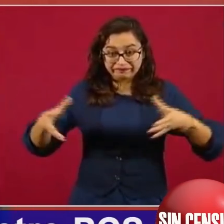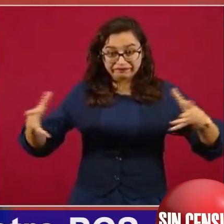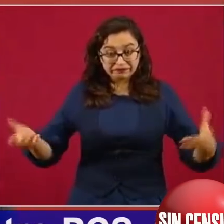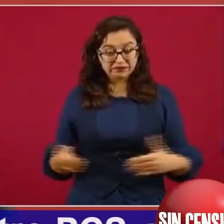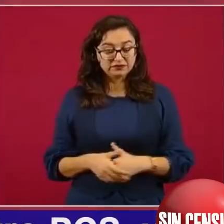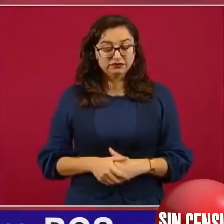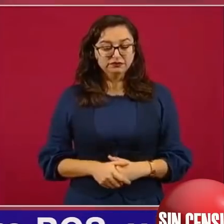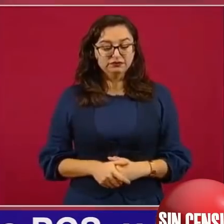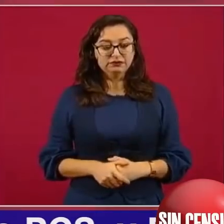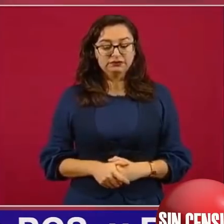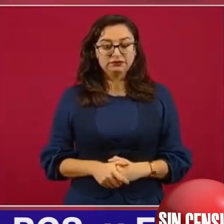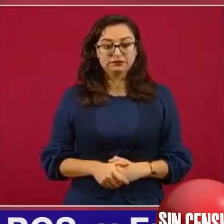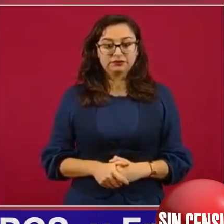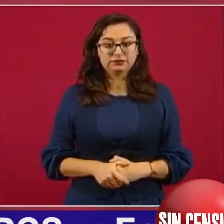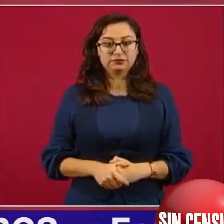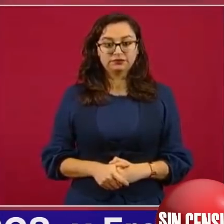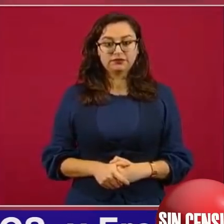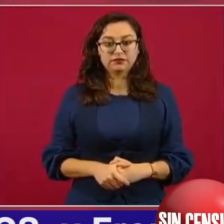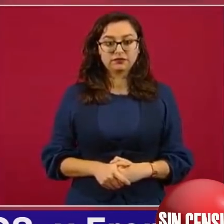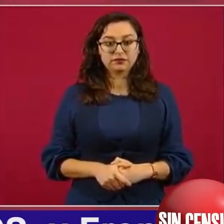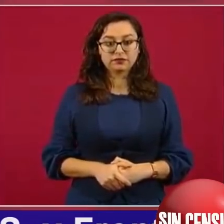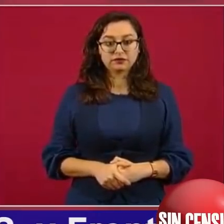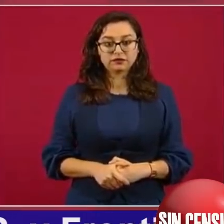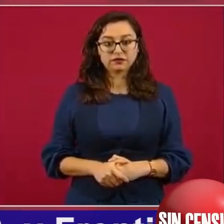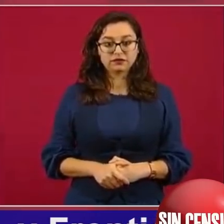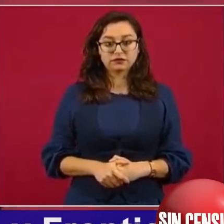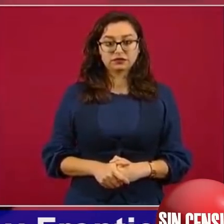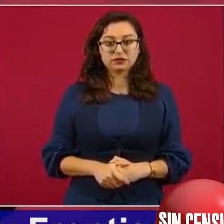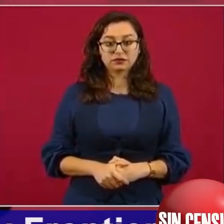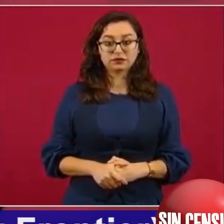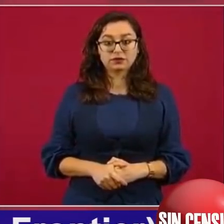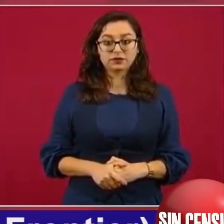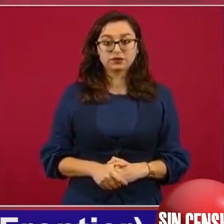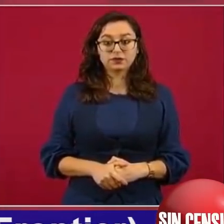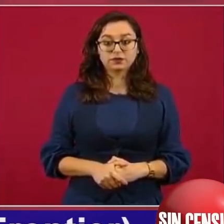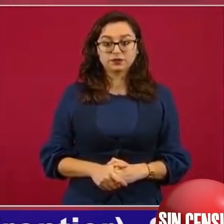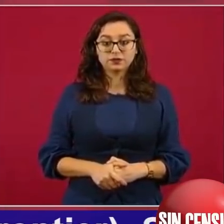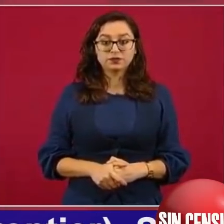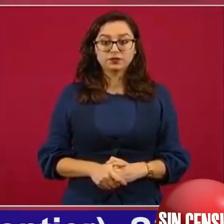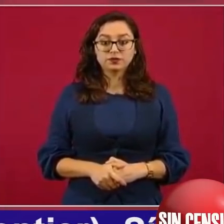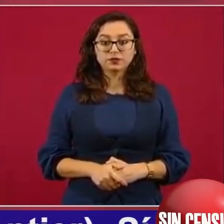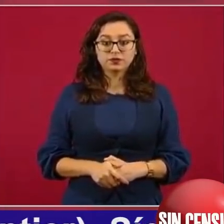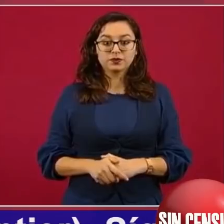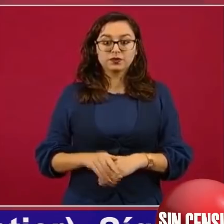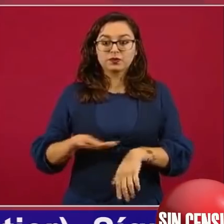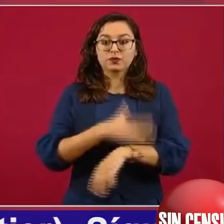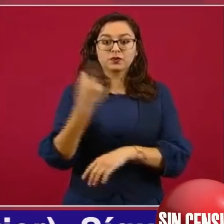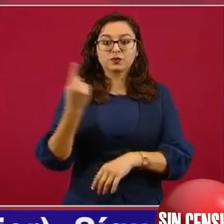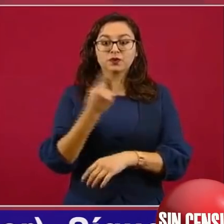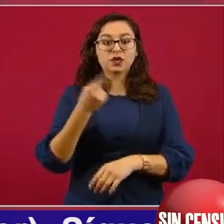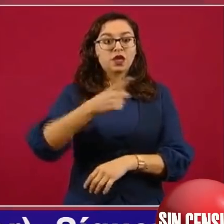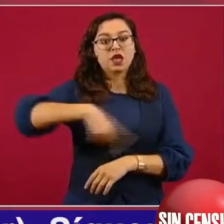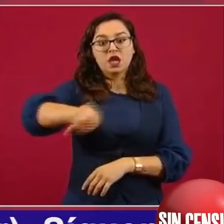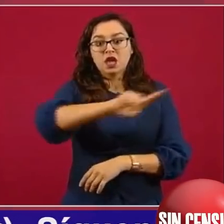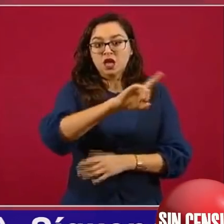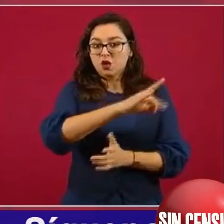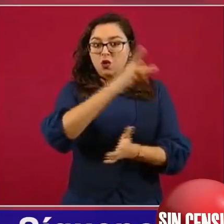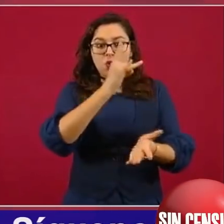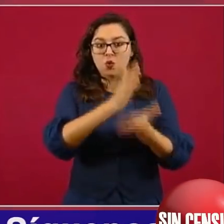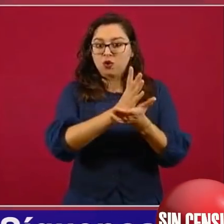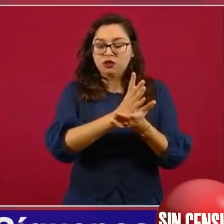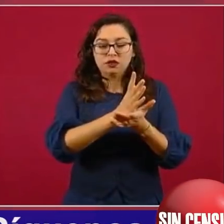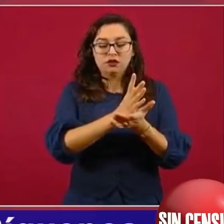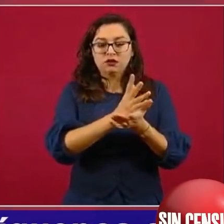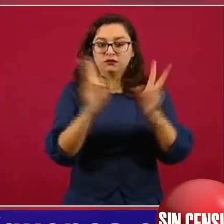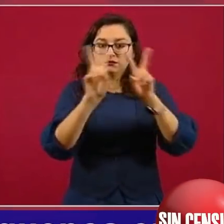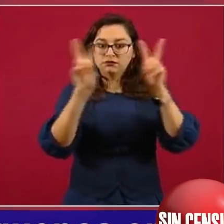porque se ajustan nada más a control de inflación. Es muy importante esa labor,